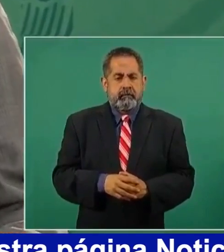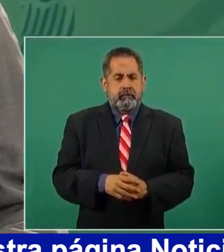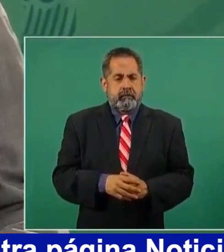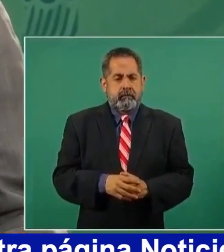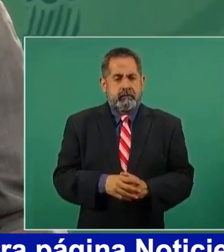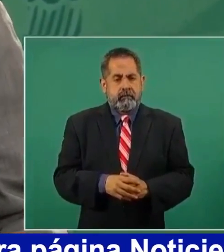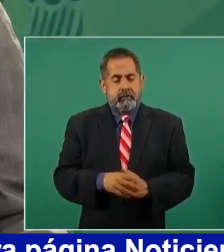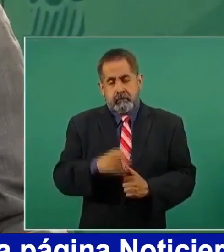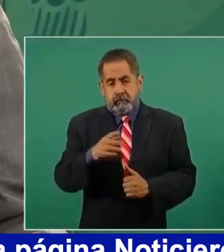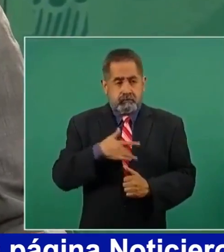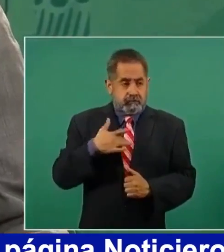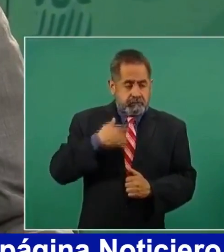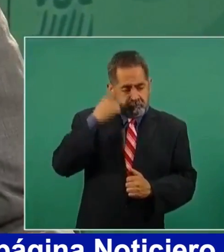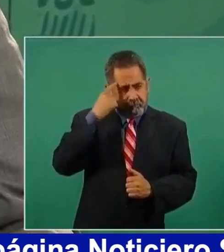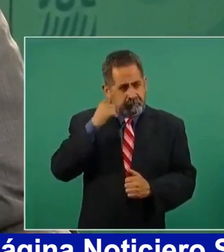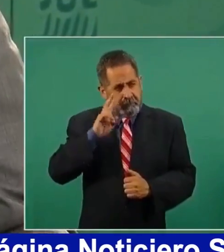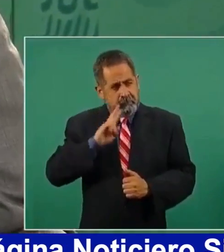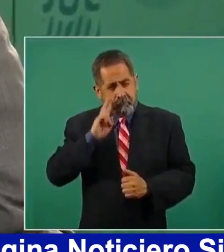les parece,